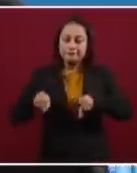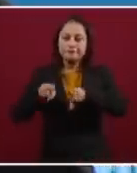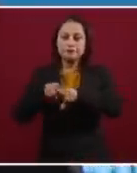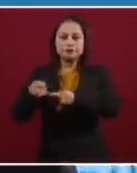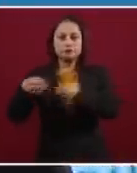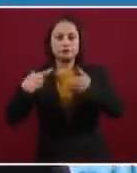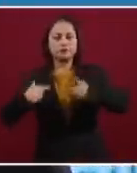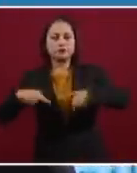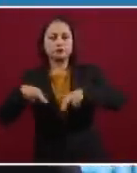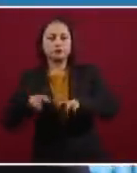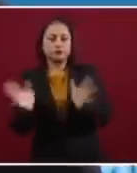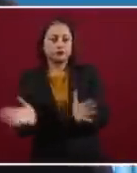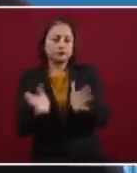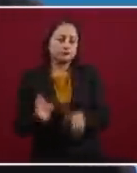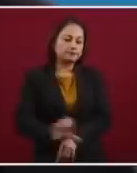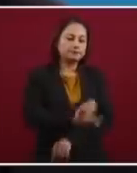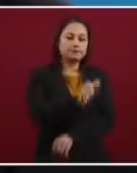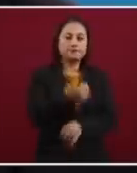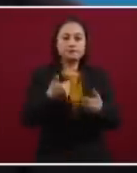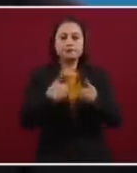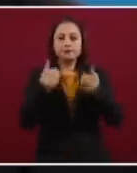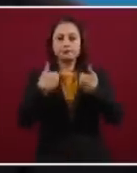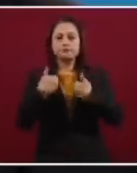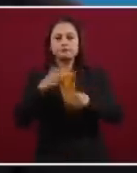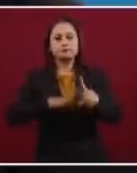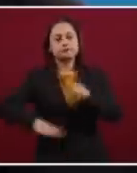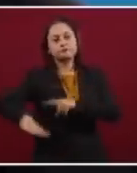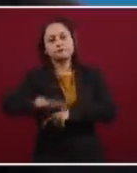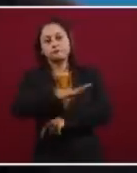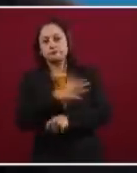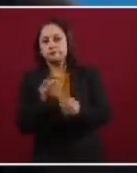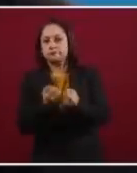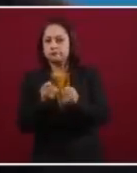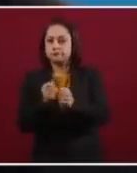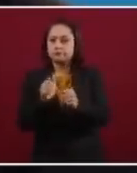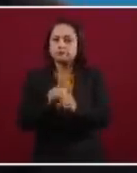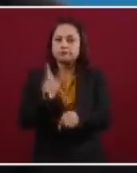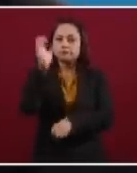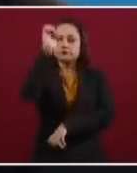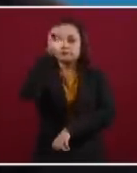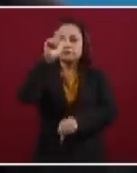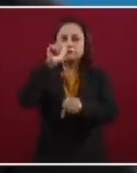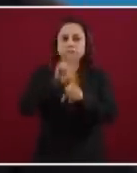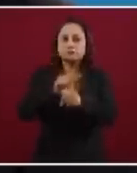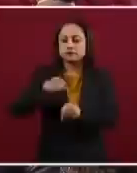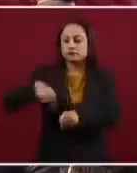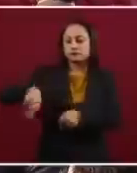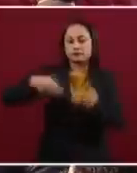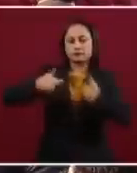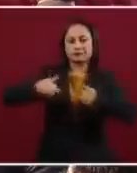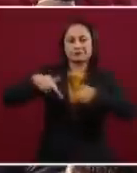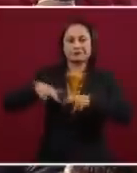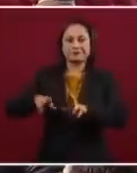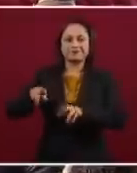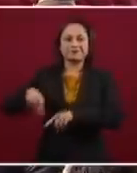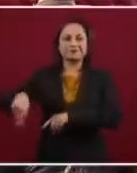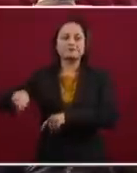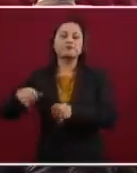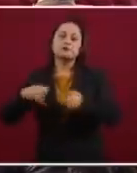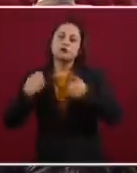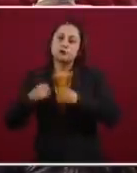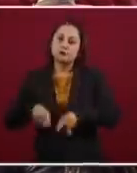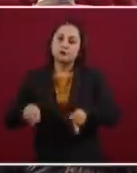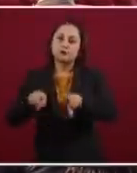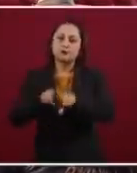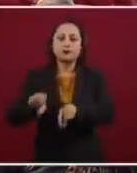integración social y cultural está empujada precisamente por jóvenes el componente de deporte a través